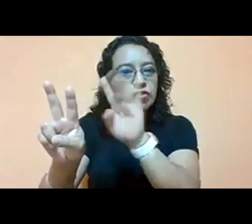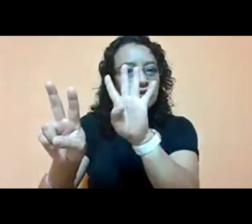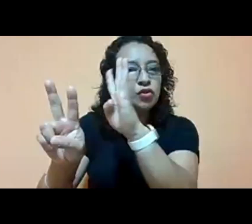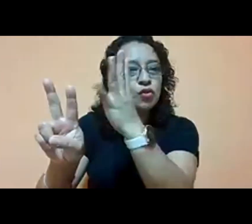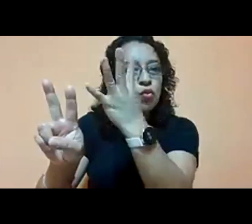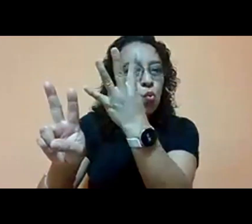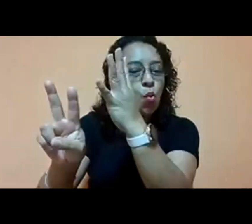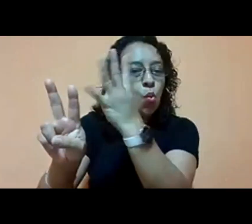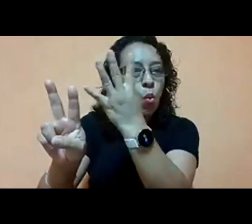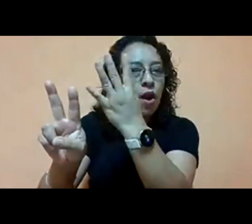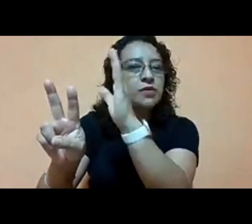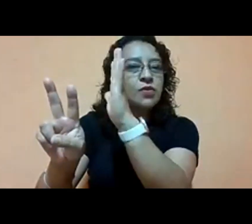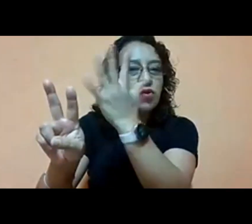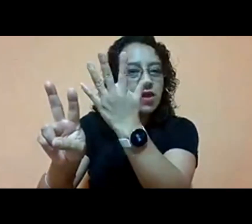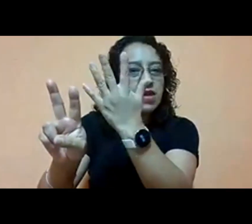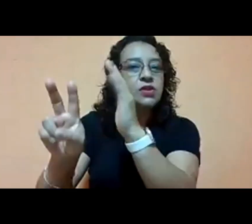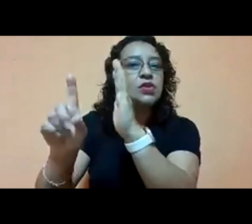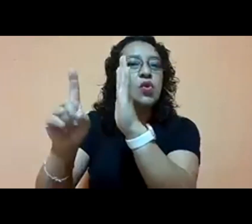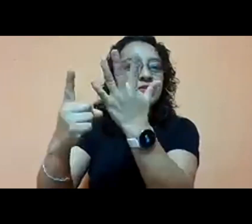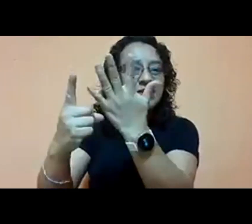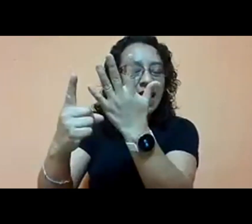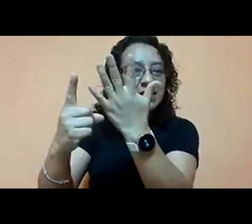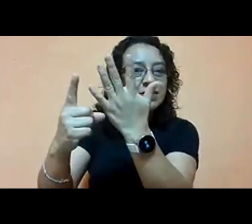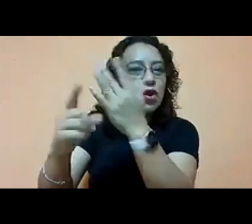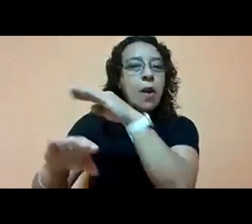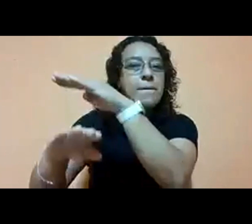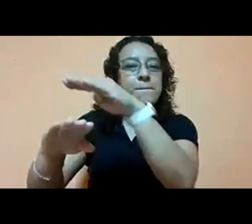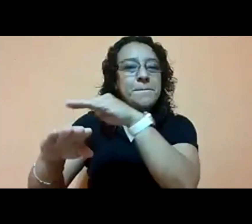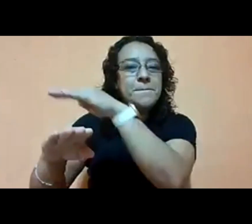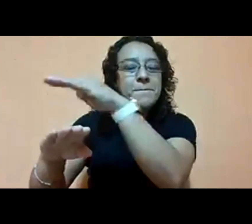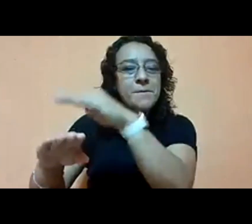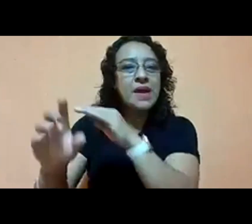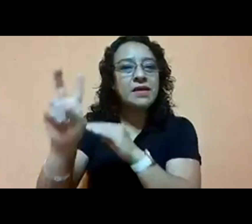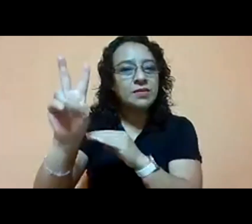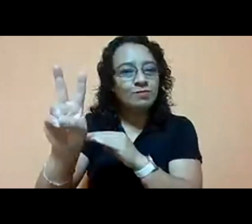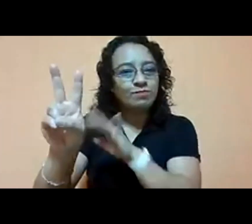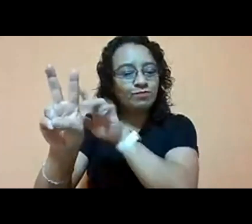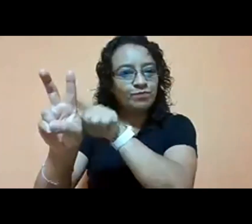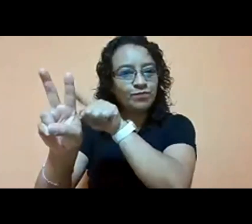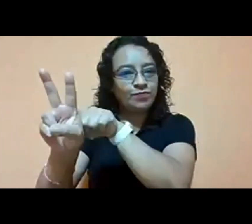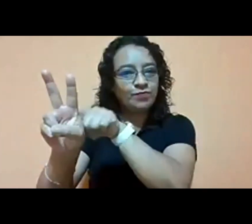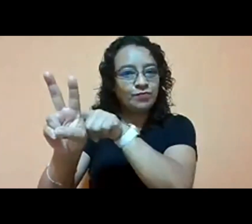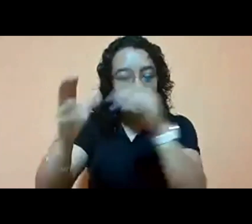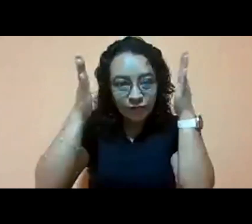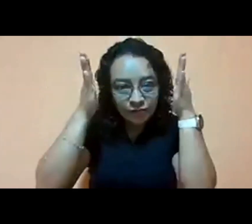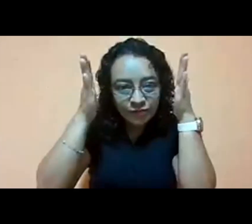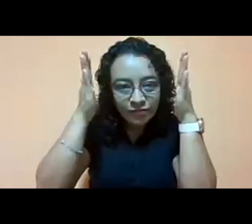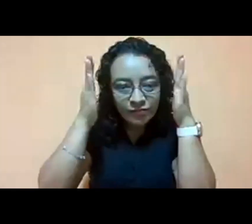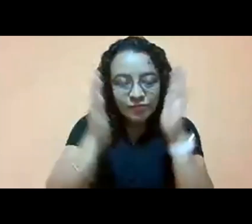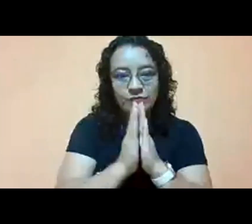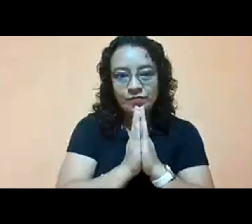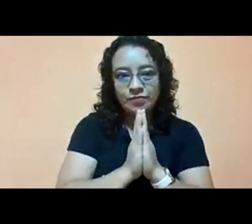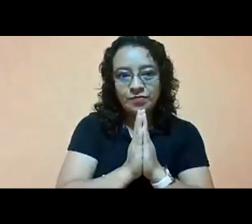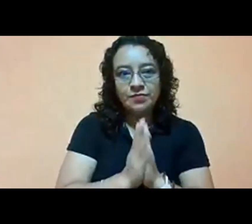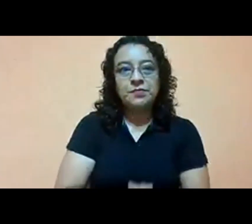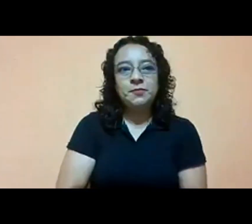las salas. Les pido de favor que estén bien, bien, bien pendientes a esto para